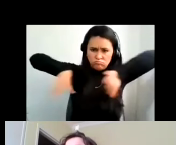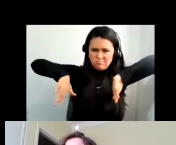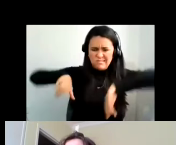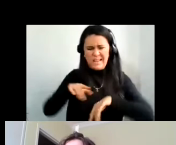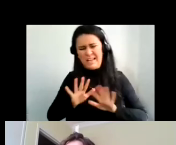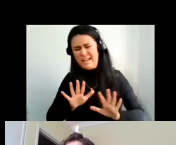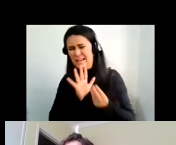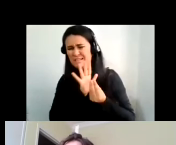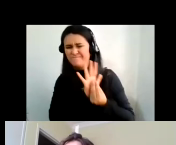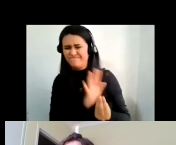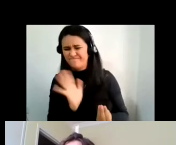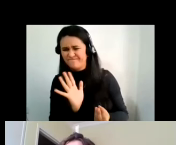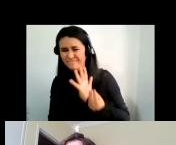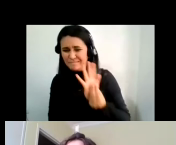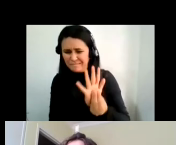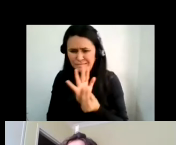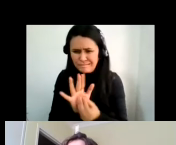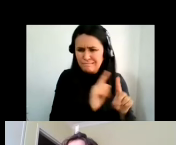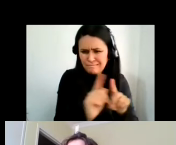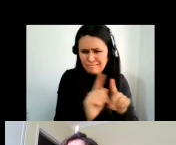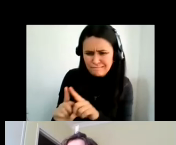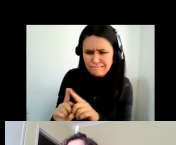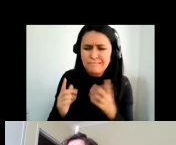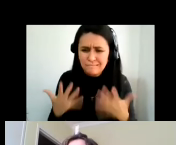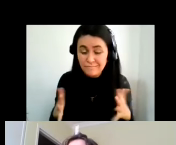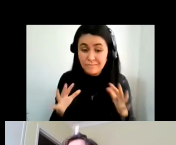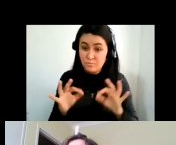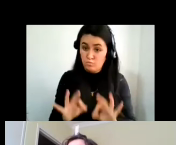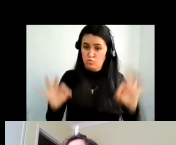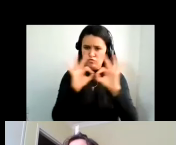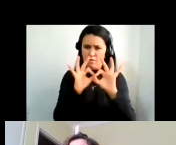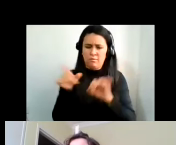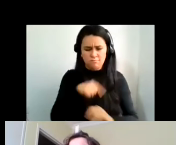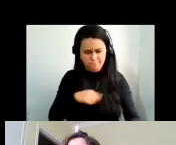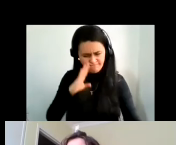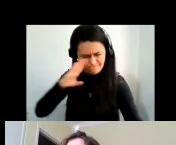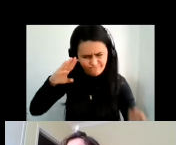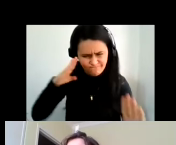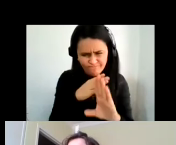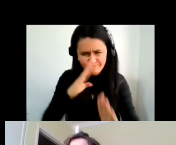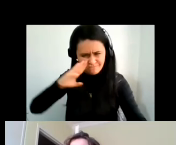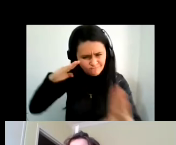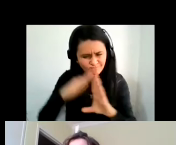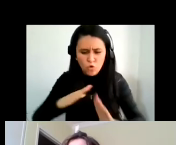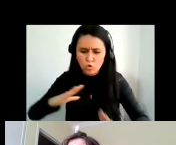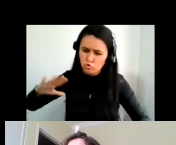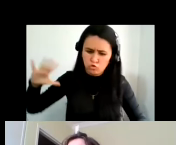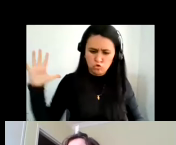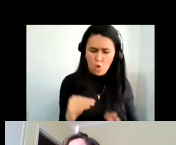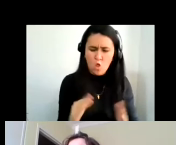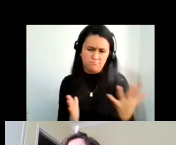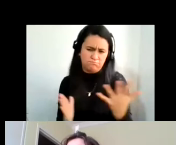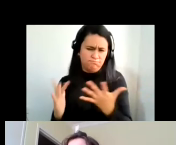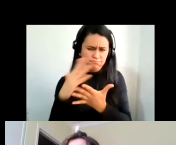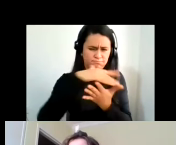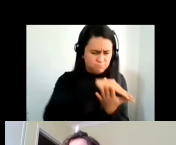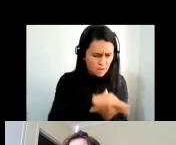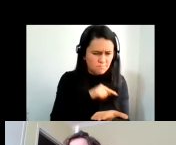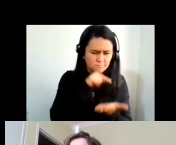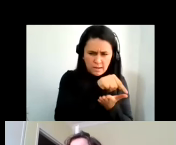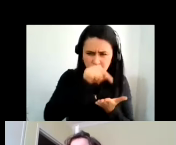que abordar un enfoque transversal. En términos de la cobertura de contacto, esto